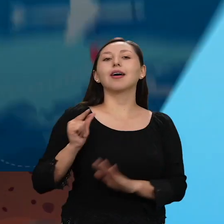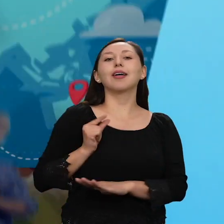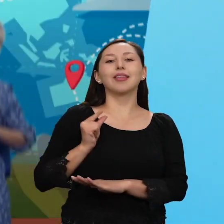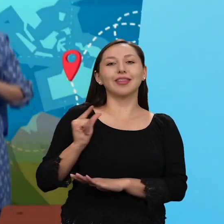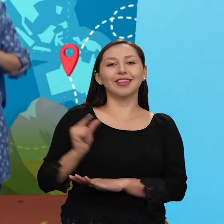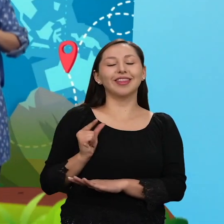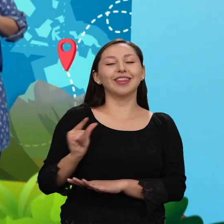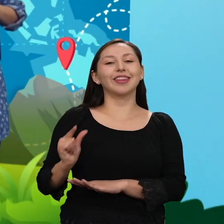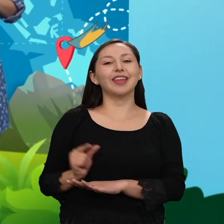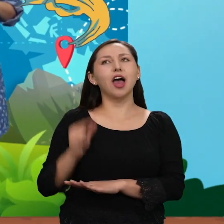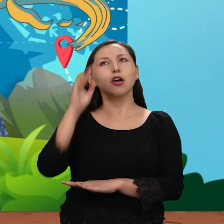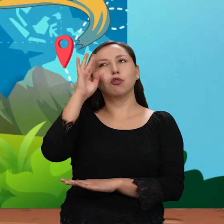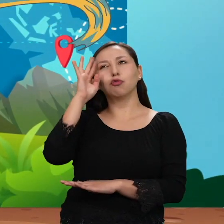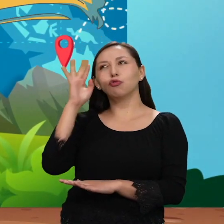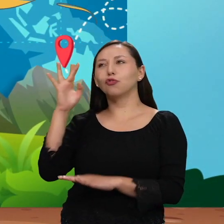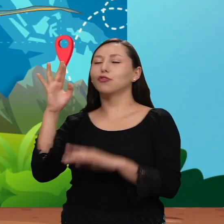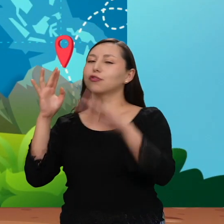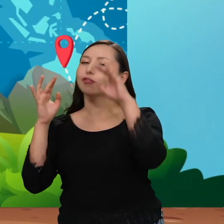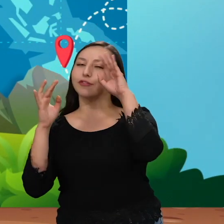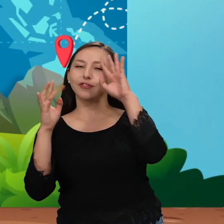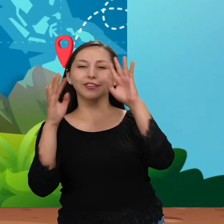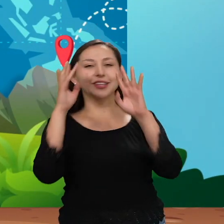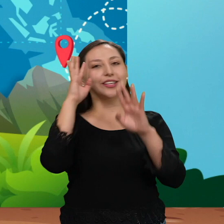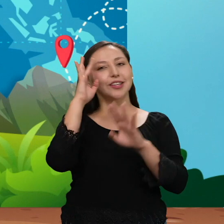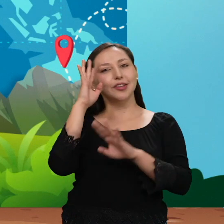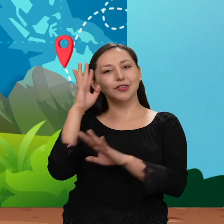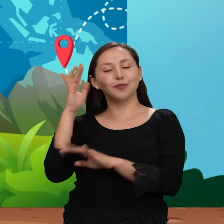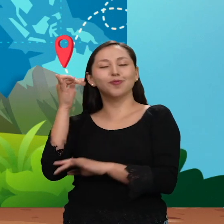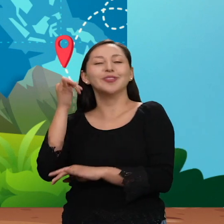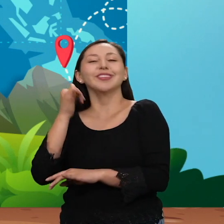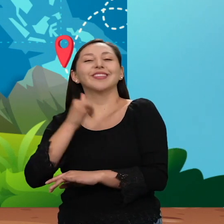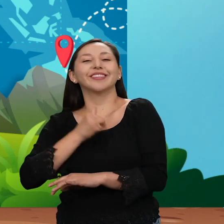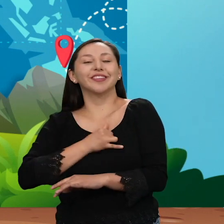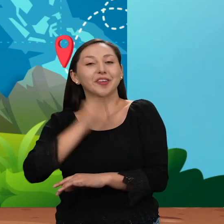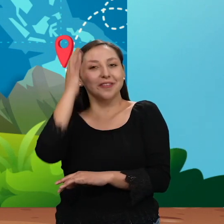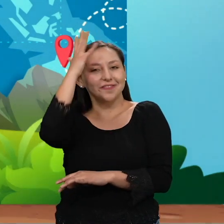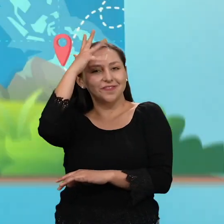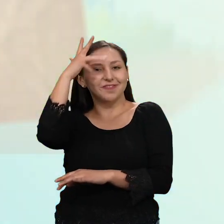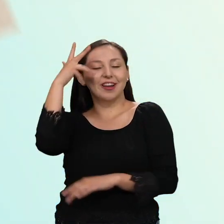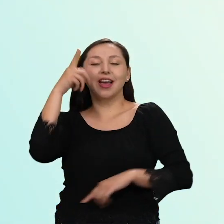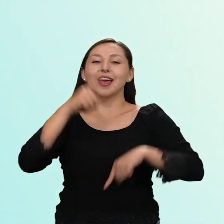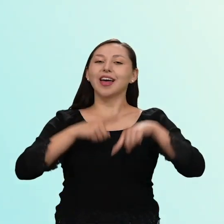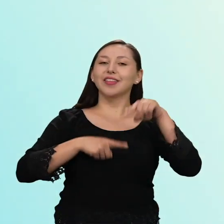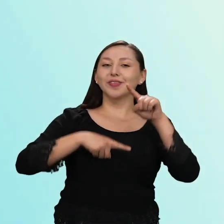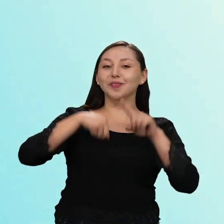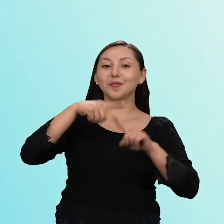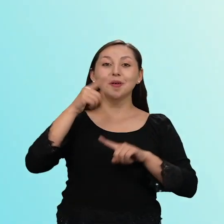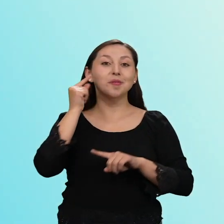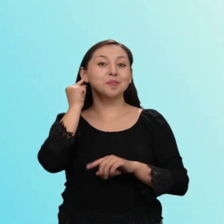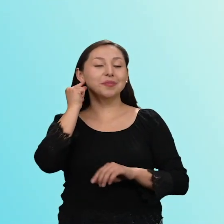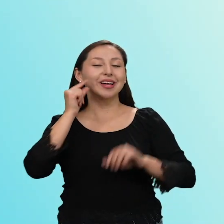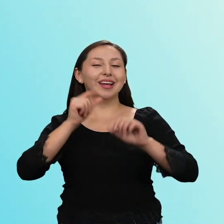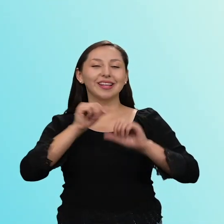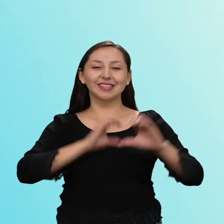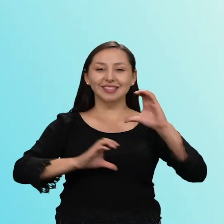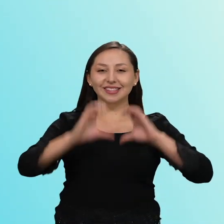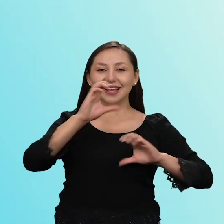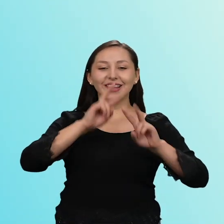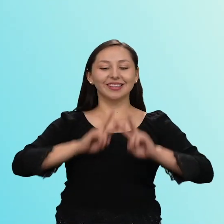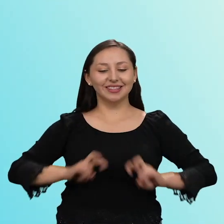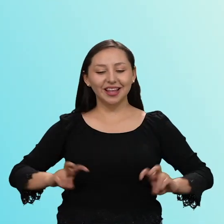en cada detalle y en cada rincón filosofía hay. Soy Bernie, sí, tu amiga y